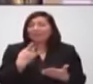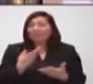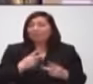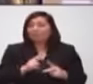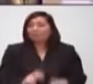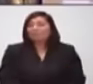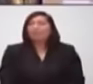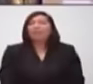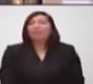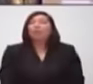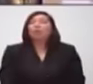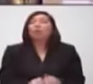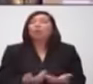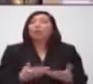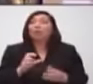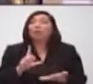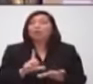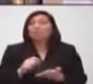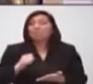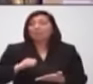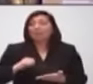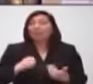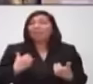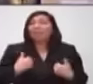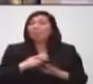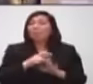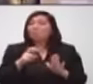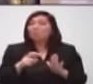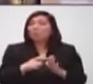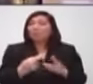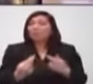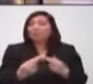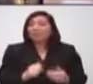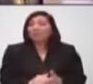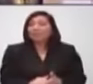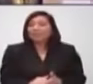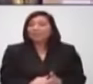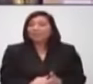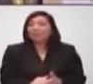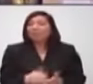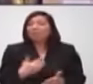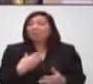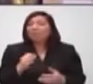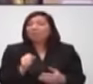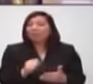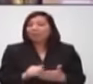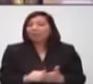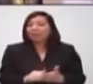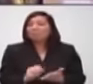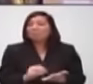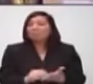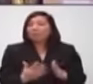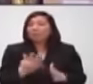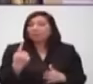sucedido. Inclusive conversé con el mismo alcalde, ellos tienen un proyecto de líneas alternas, creo que un PIB o un SNIP que no vaya a más de